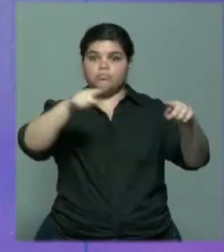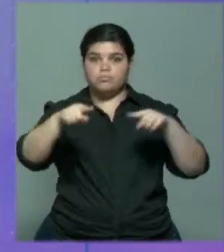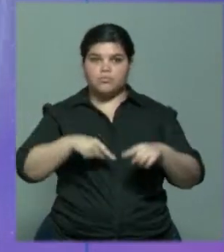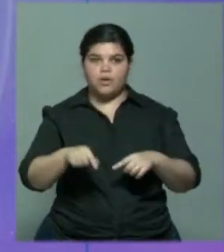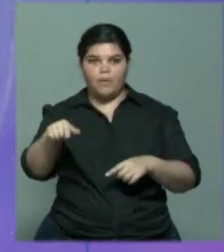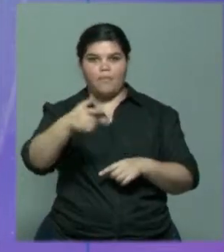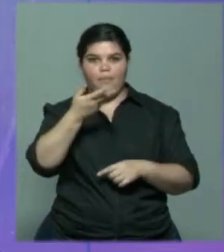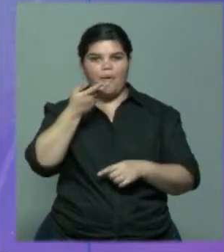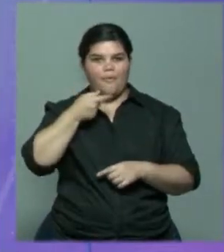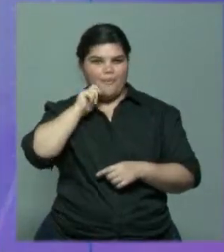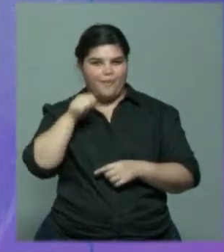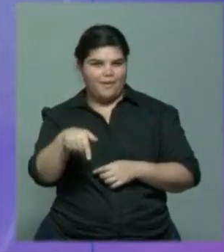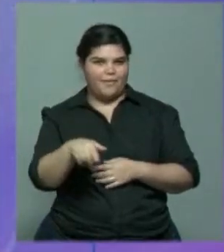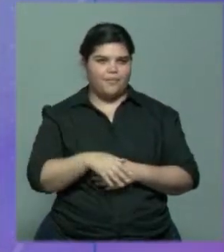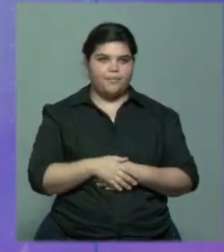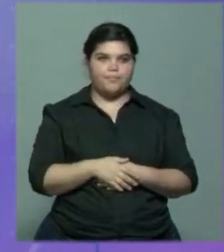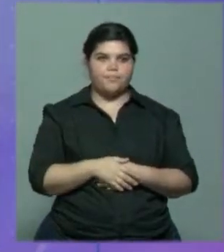gracia. Entendido, jefe.